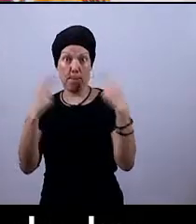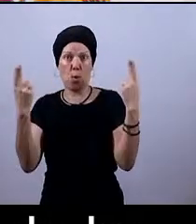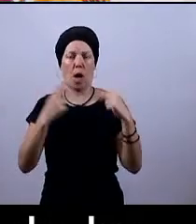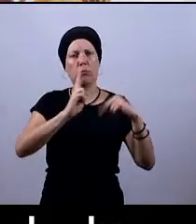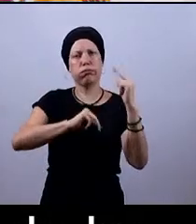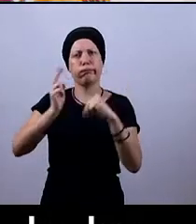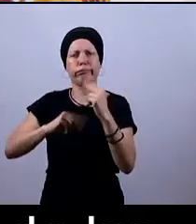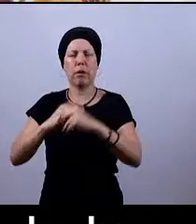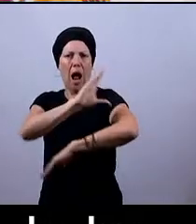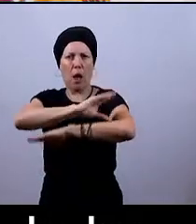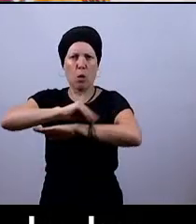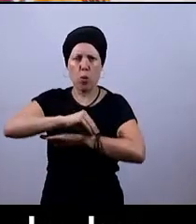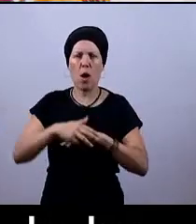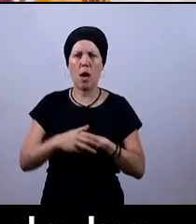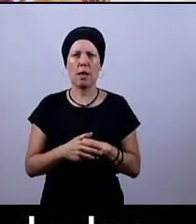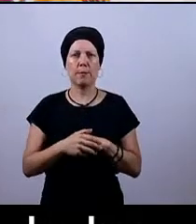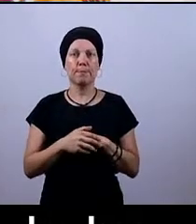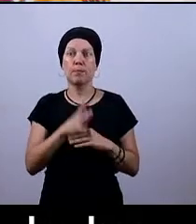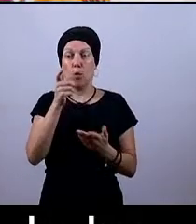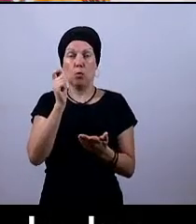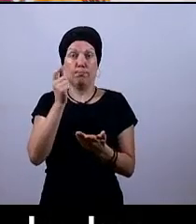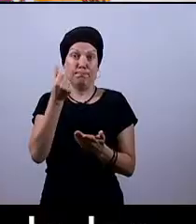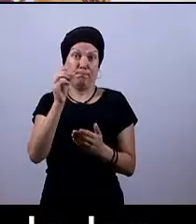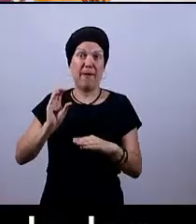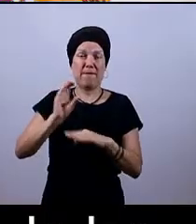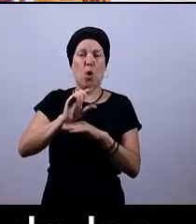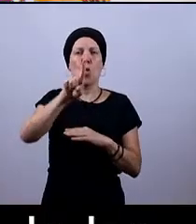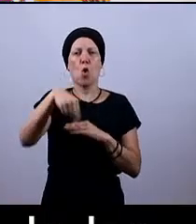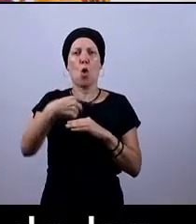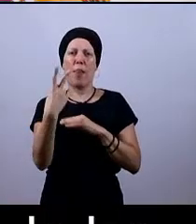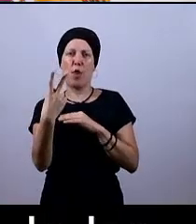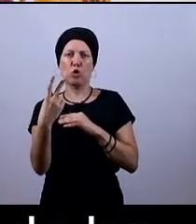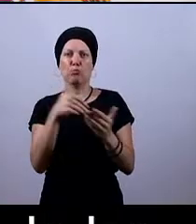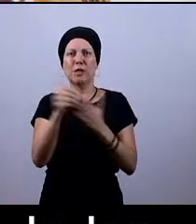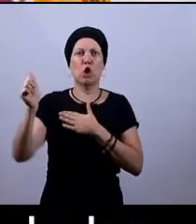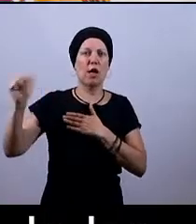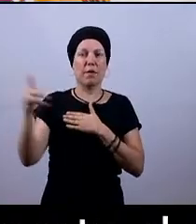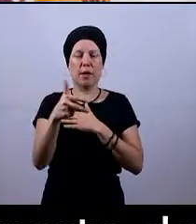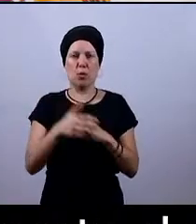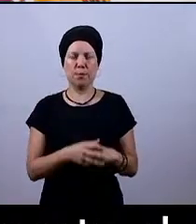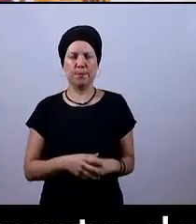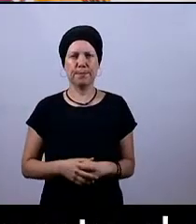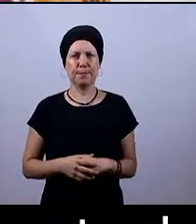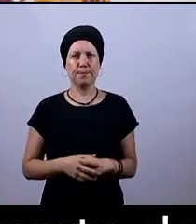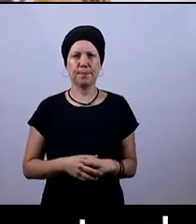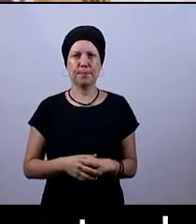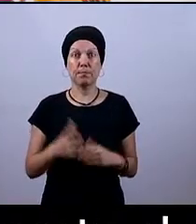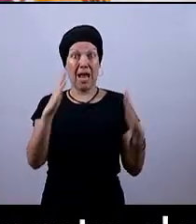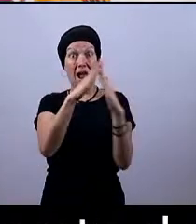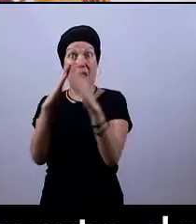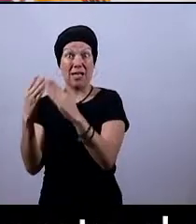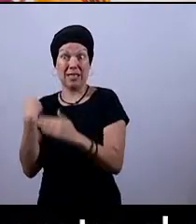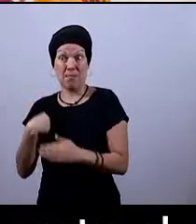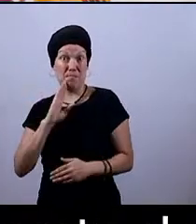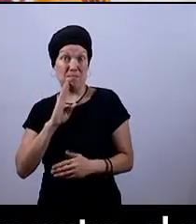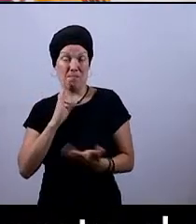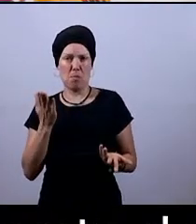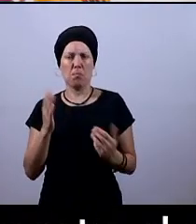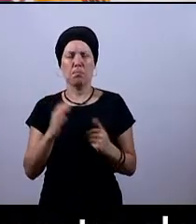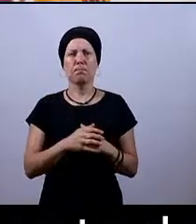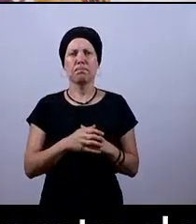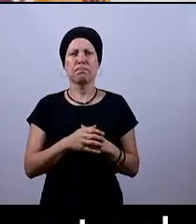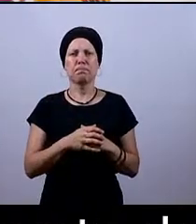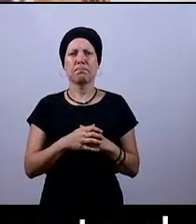en Azuaga por un importe de 1,2 millones de euros. Estas viviendas se van a destinar